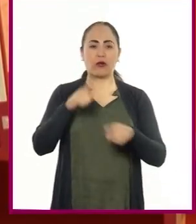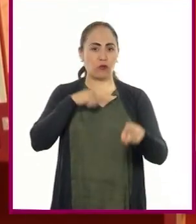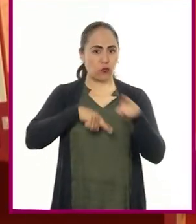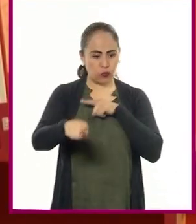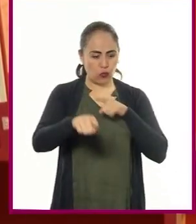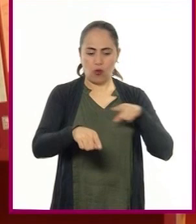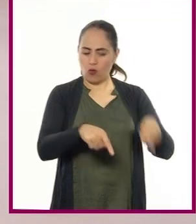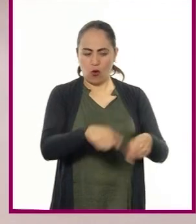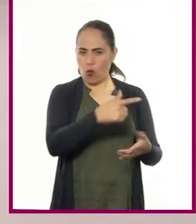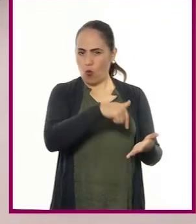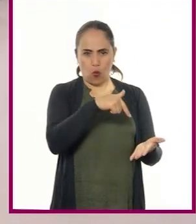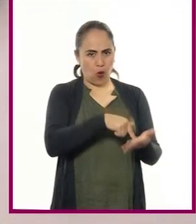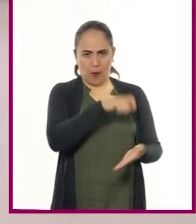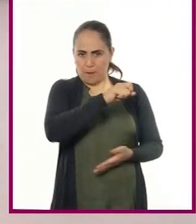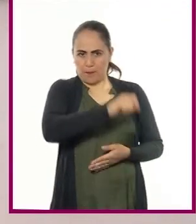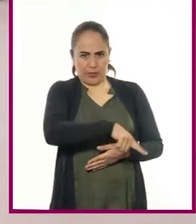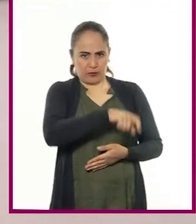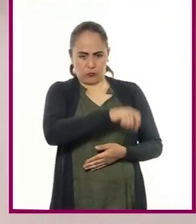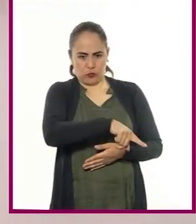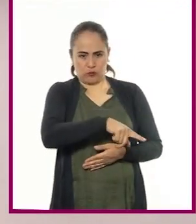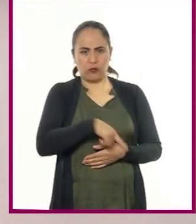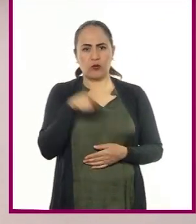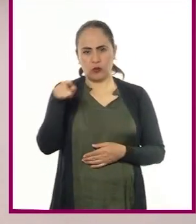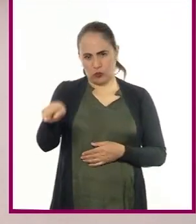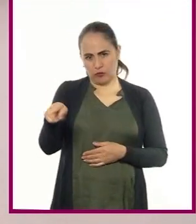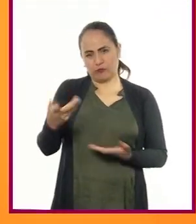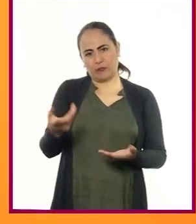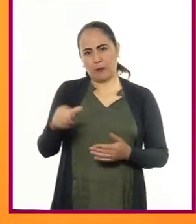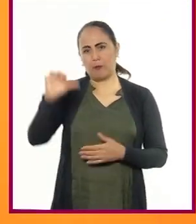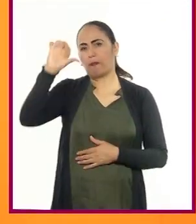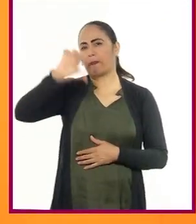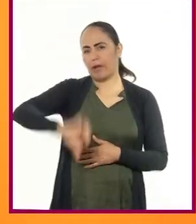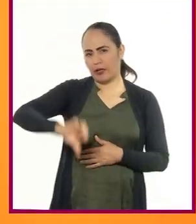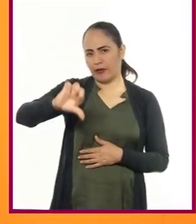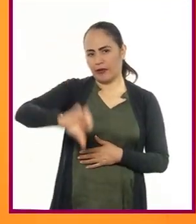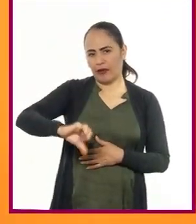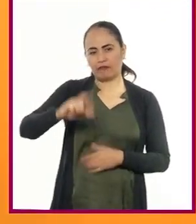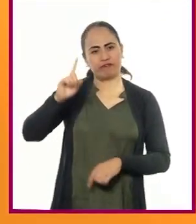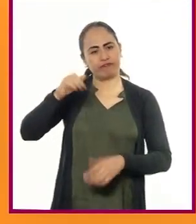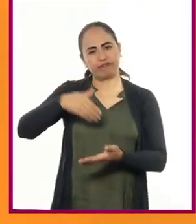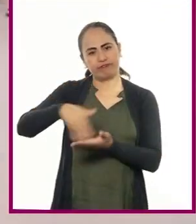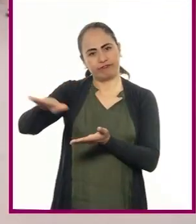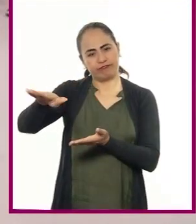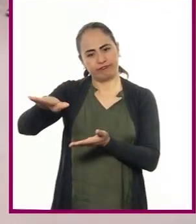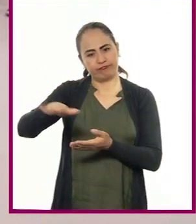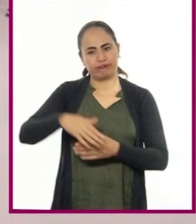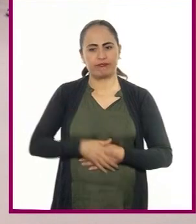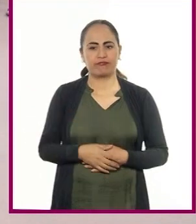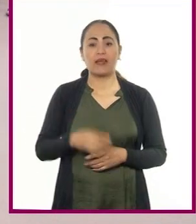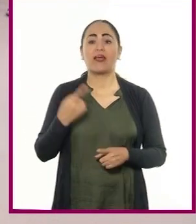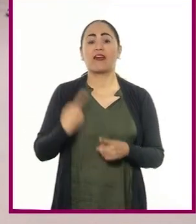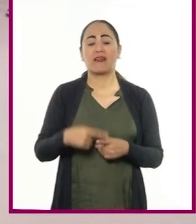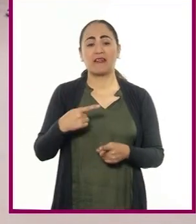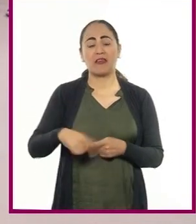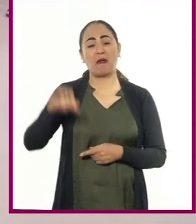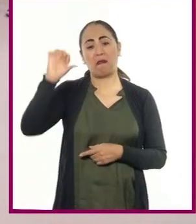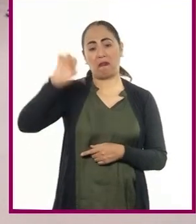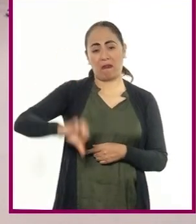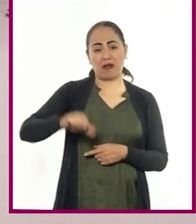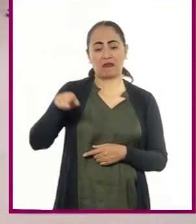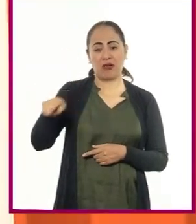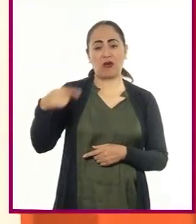en su lugar. Si la, en este caso, maestra, la anotaron. El que pierda sale. Así es. Muy bien. ¿Quién para perdió? Fácil. La maestra pues,